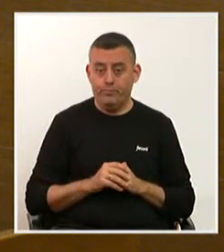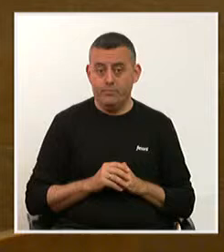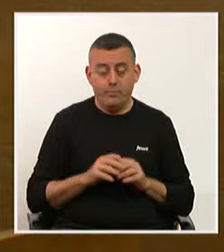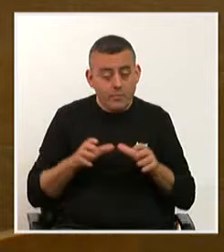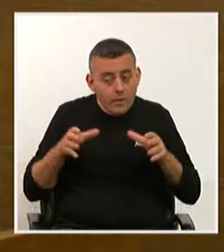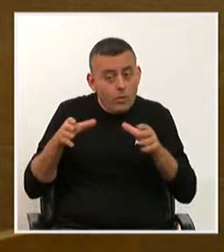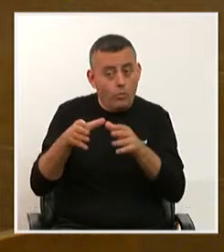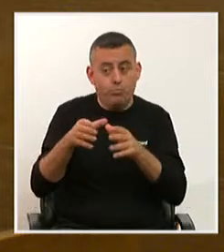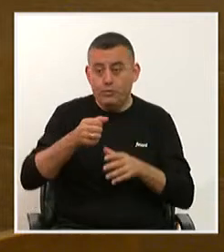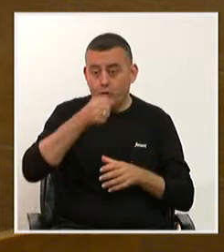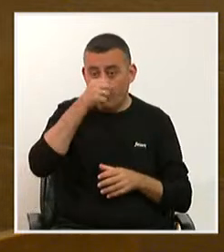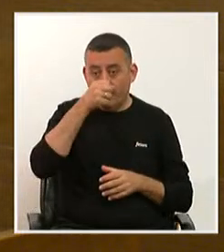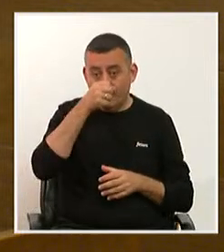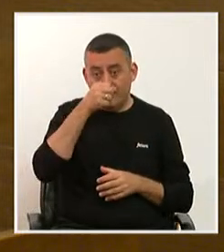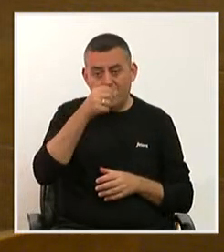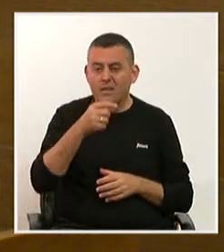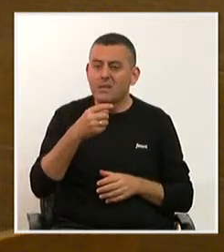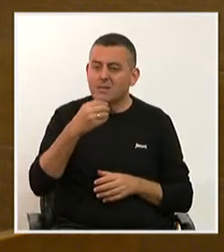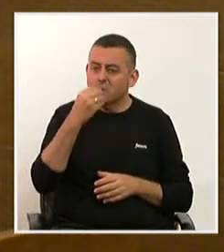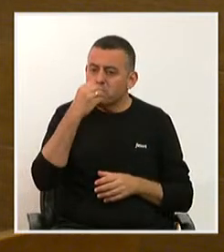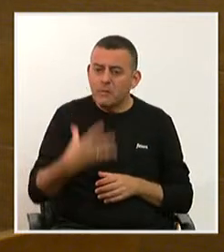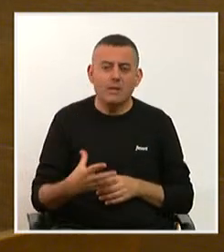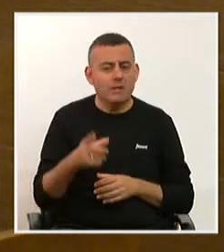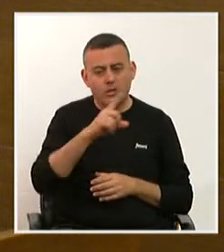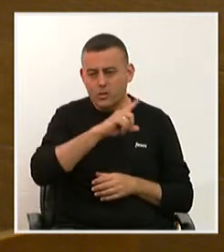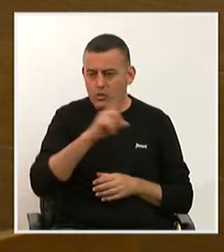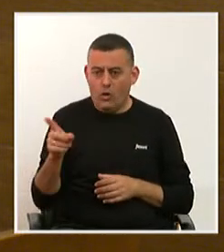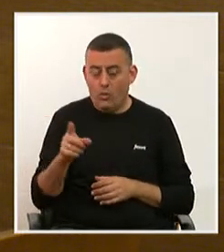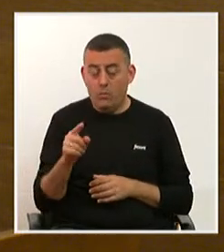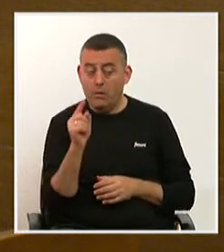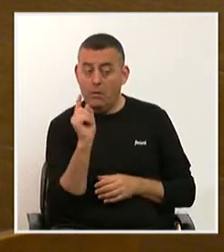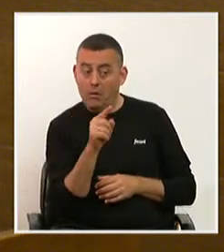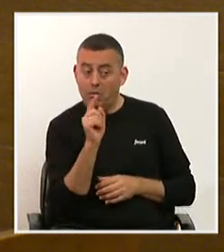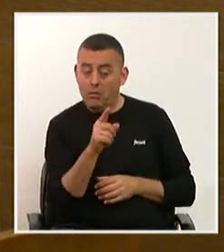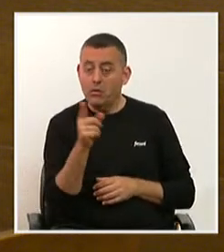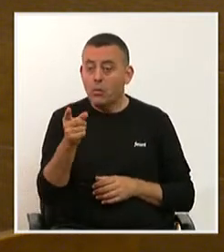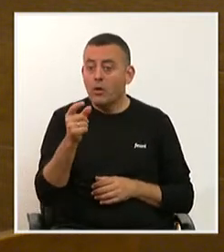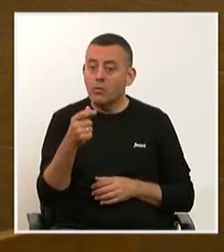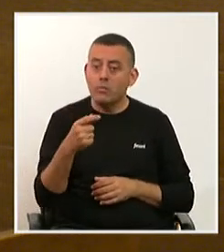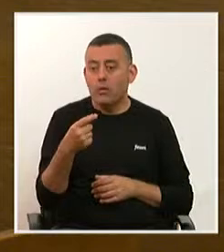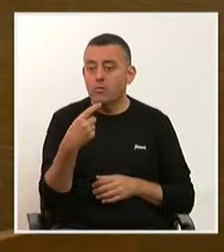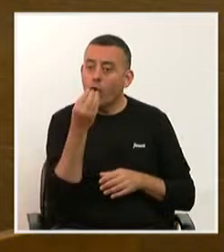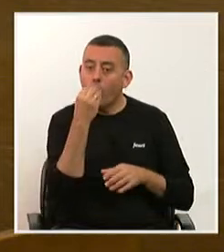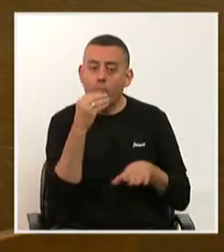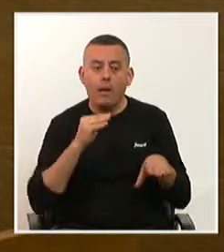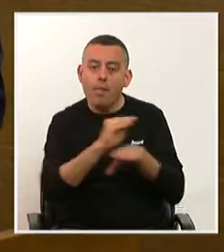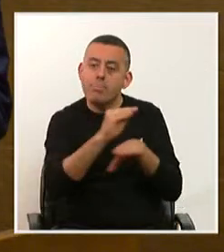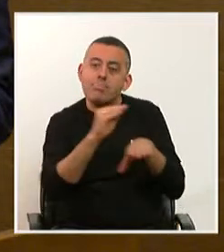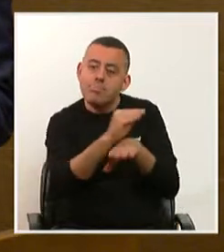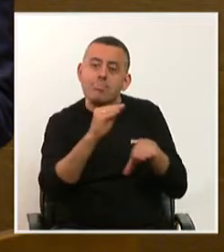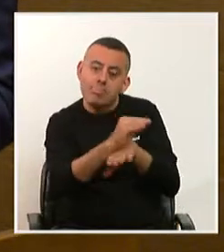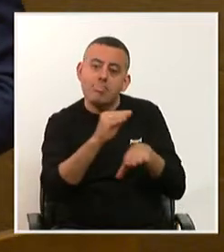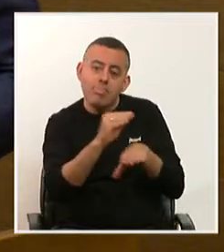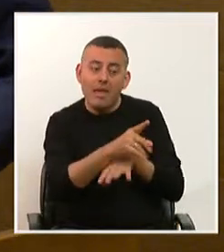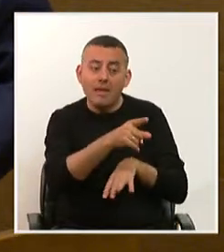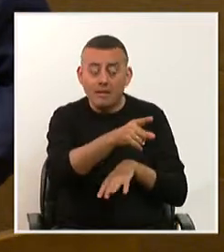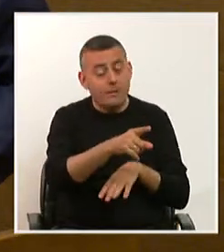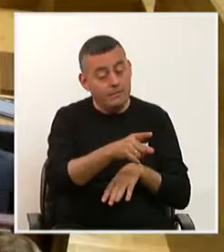ustedes alimentando a unos Cafres y lo saben perfectamente Muchas